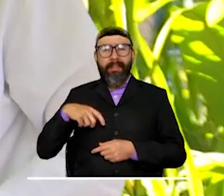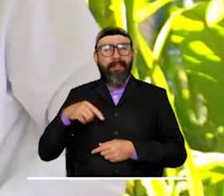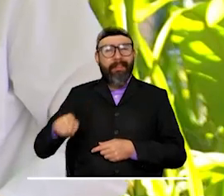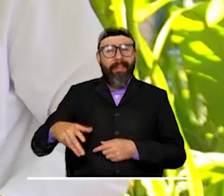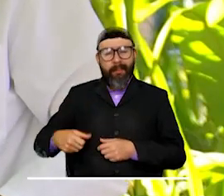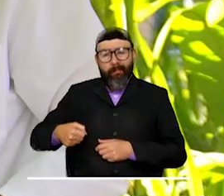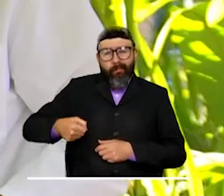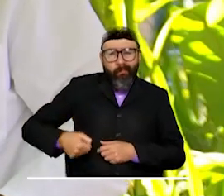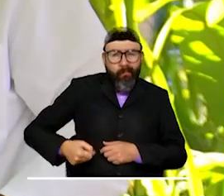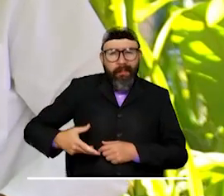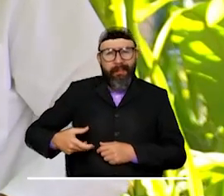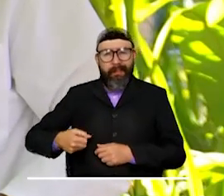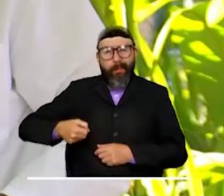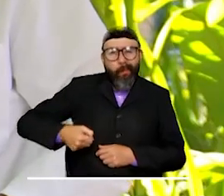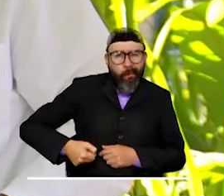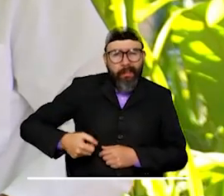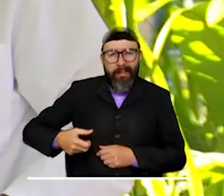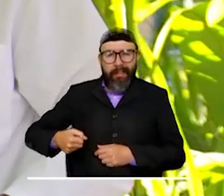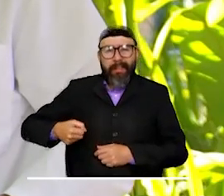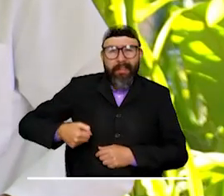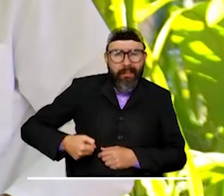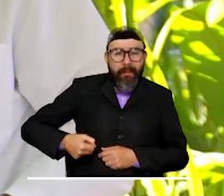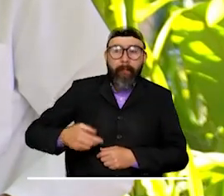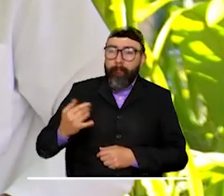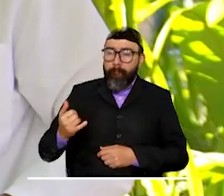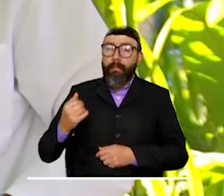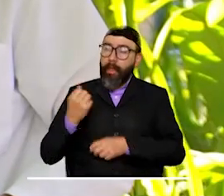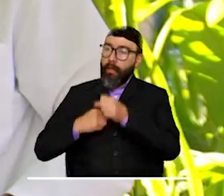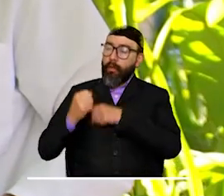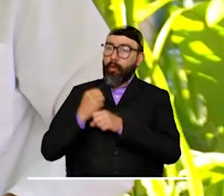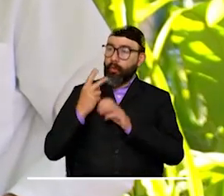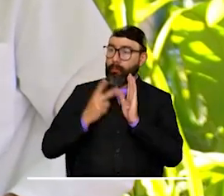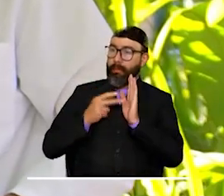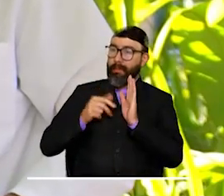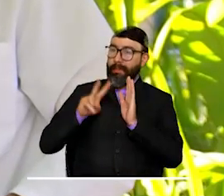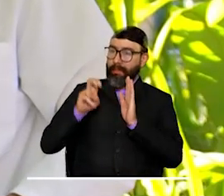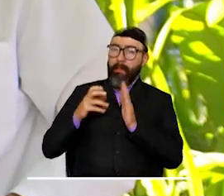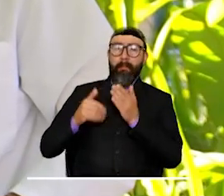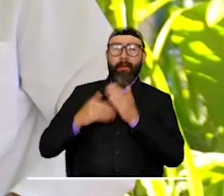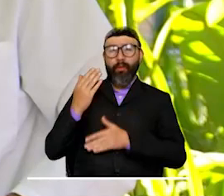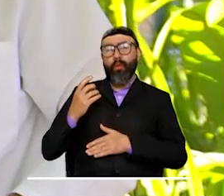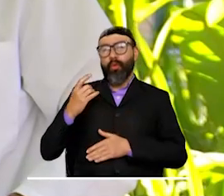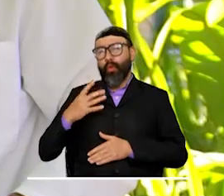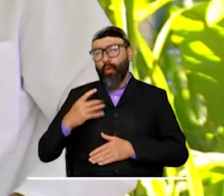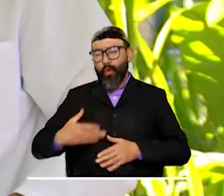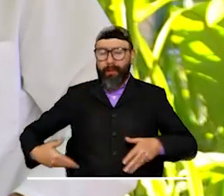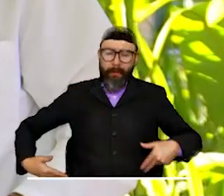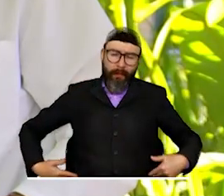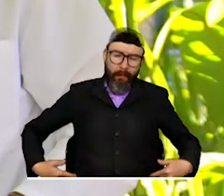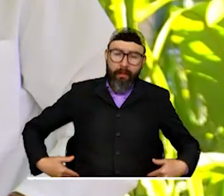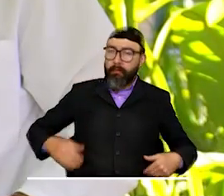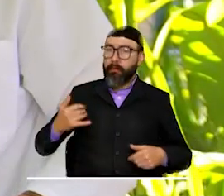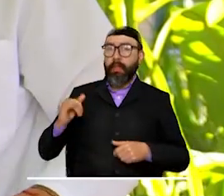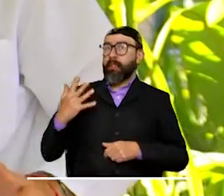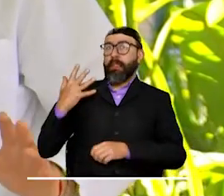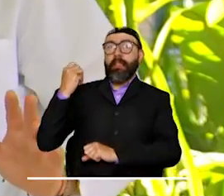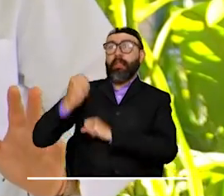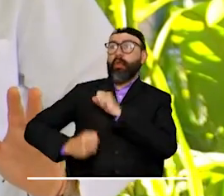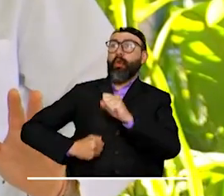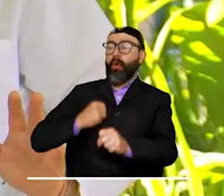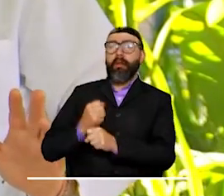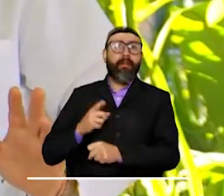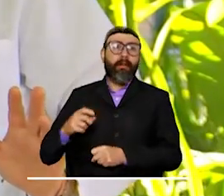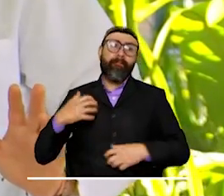paciente en el 2017 empezó con un dolor en la cadera, han pasado 5 años y a él le dio miedo